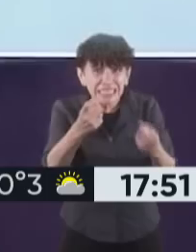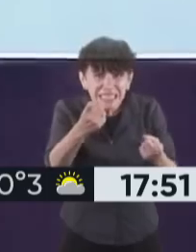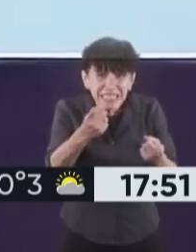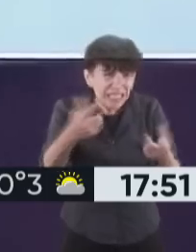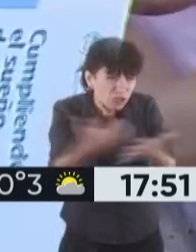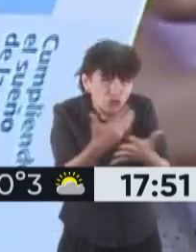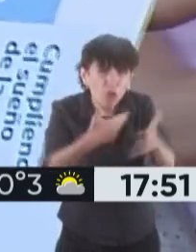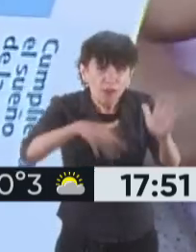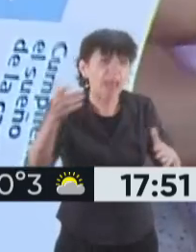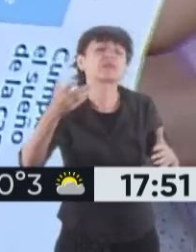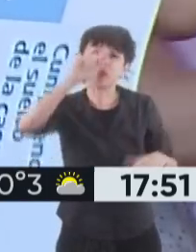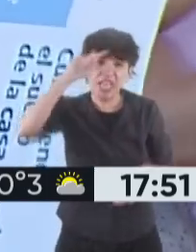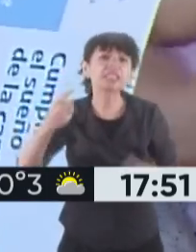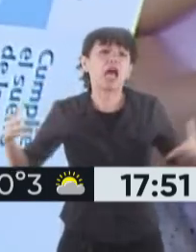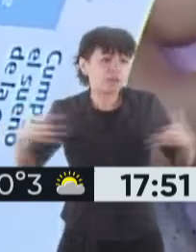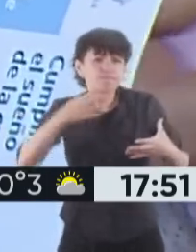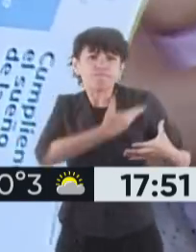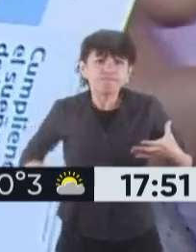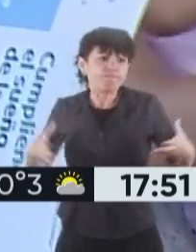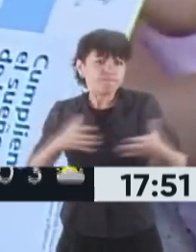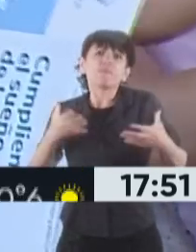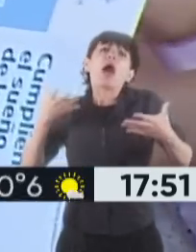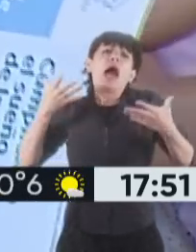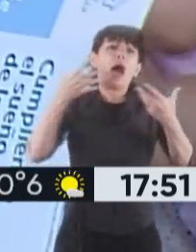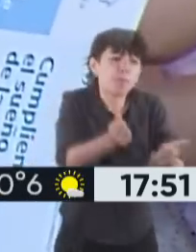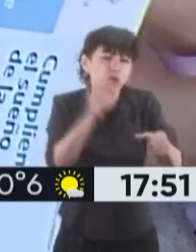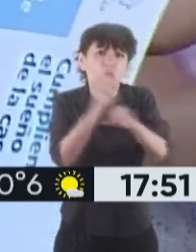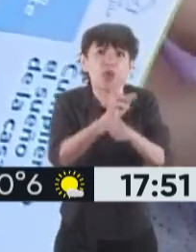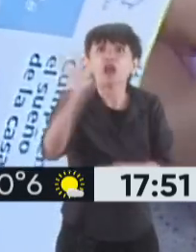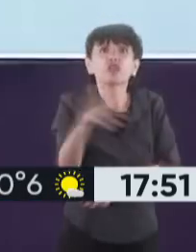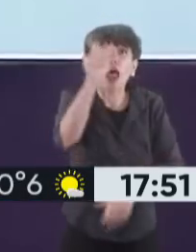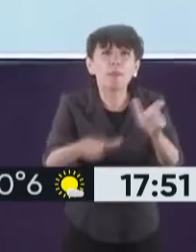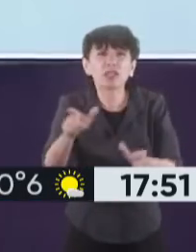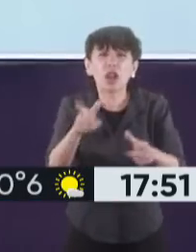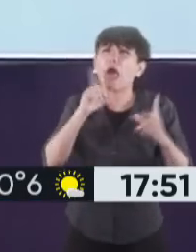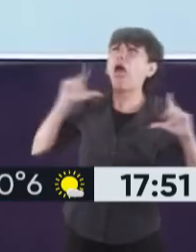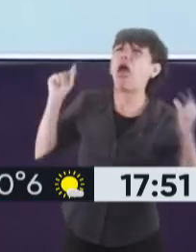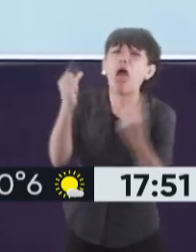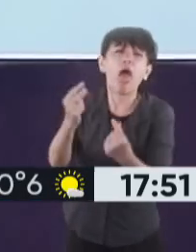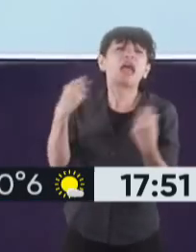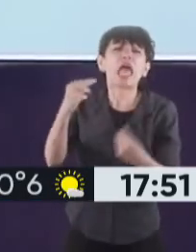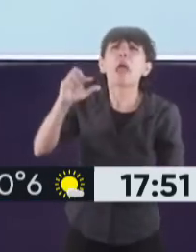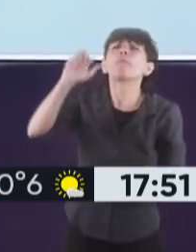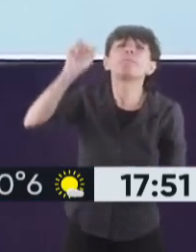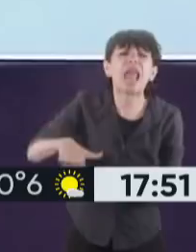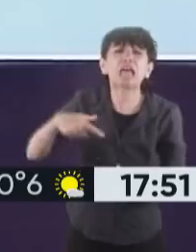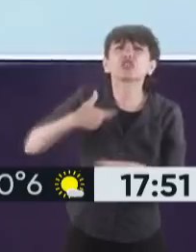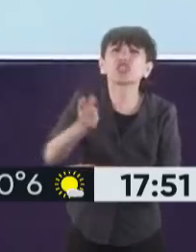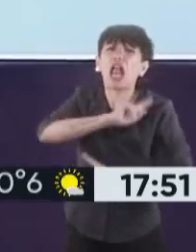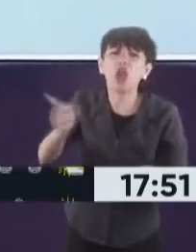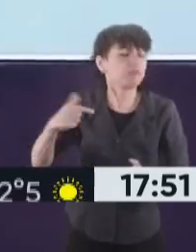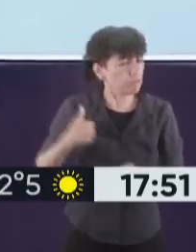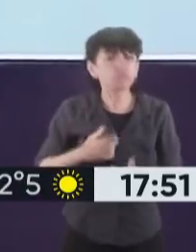del Estado. Y pese a todos los que protestan por los planes sociales, yo voy a mantener todos los planes sociales mientras